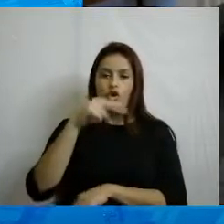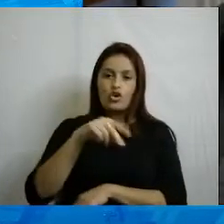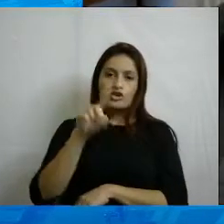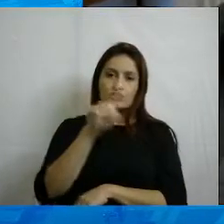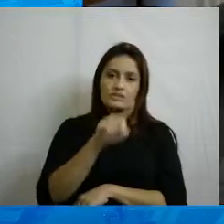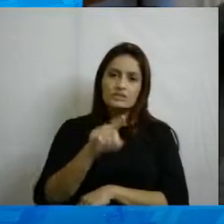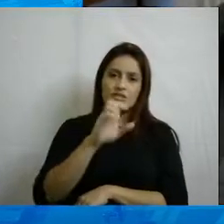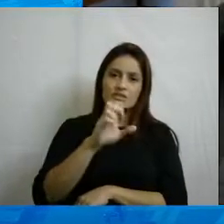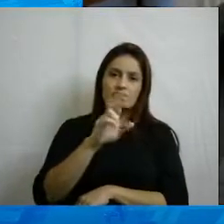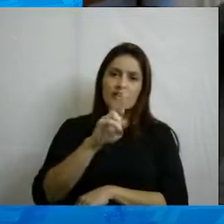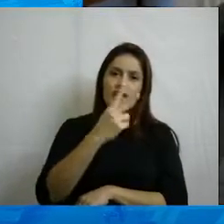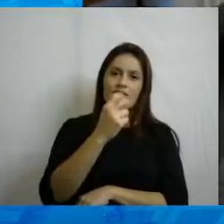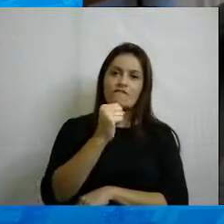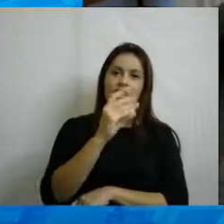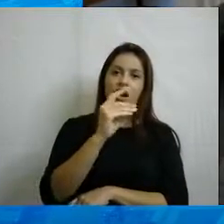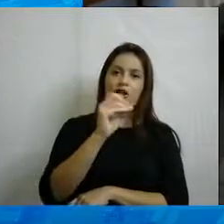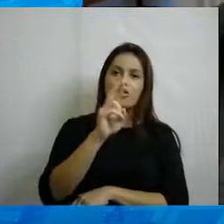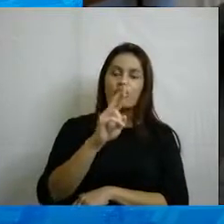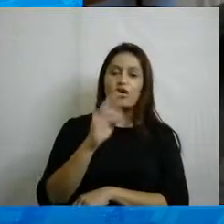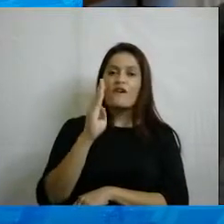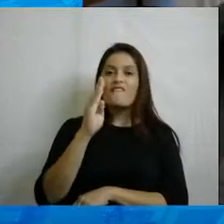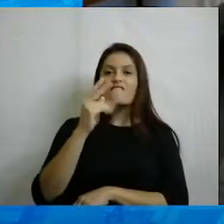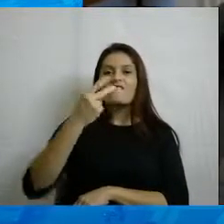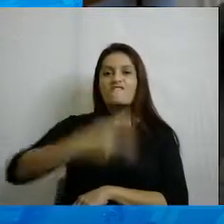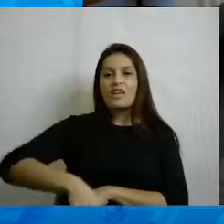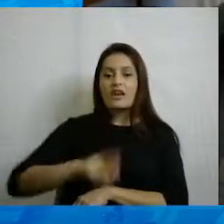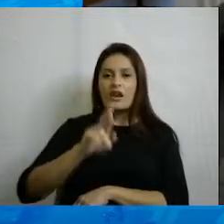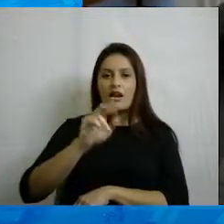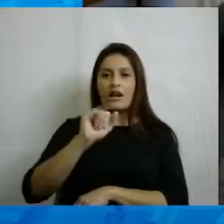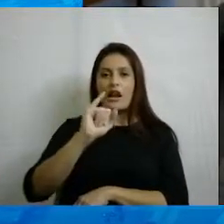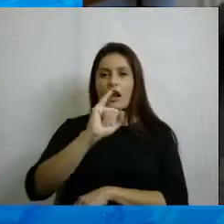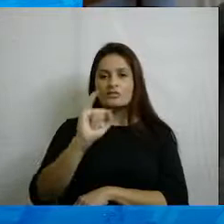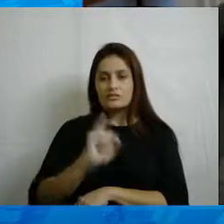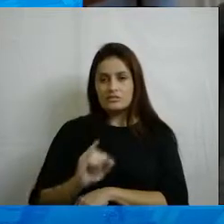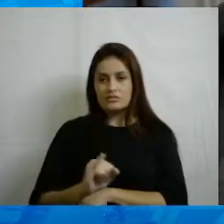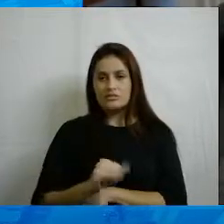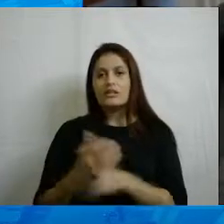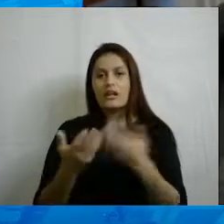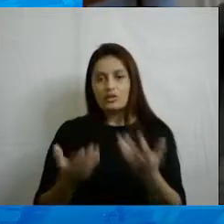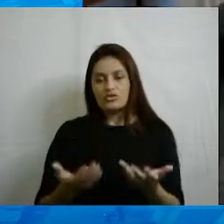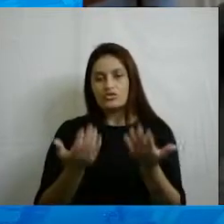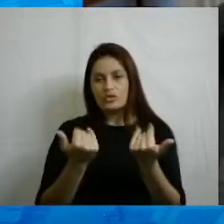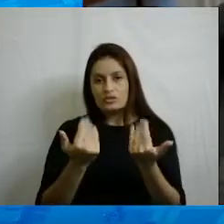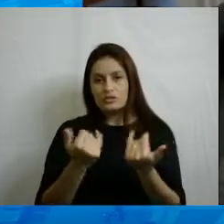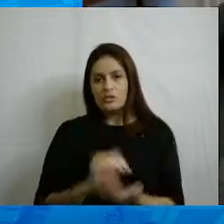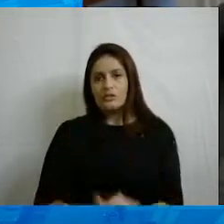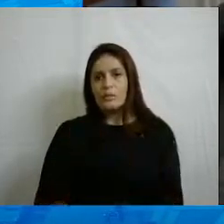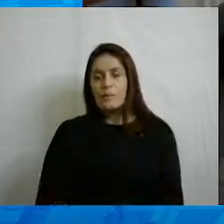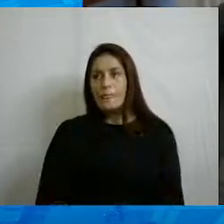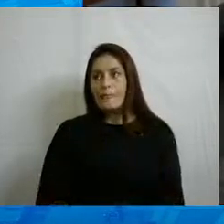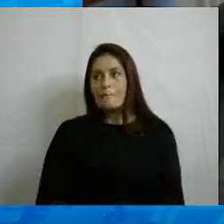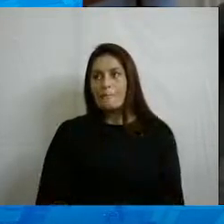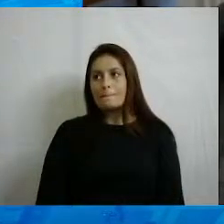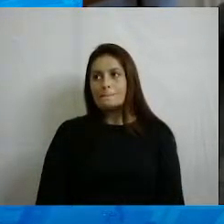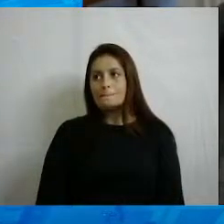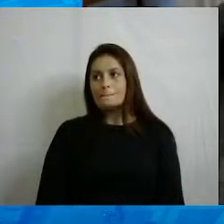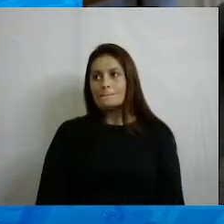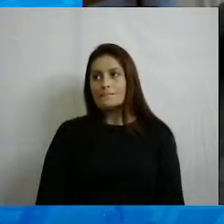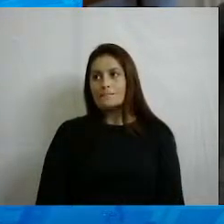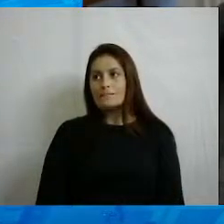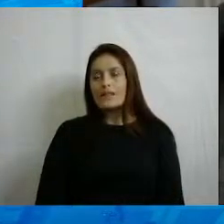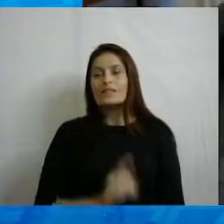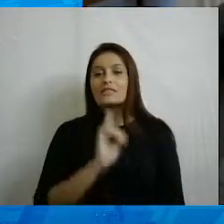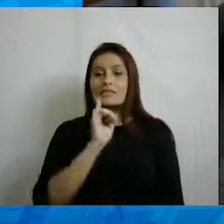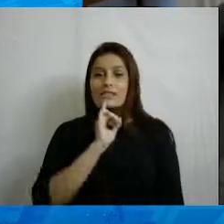en un plano grande o simplemente por manzana. Eso es lo que nosotros necesitamos, porque realmente tenemos